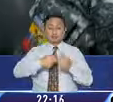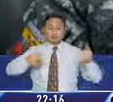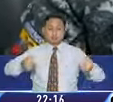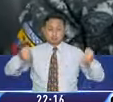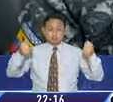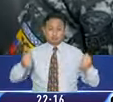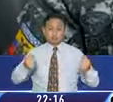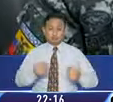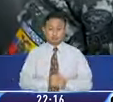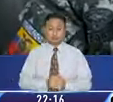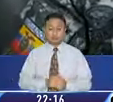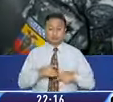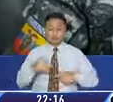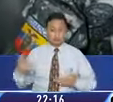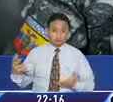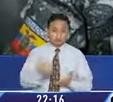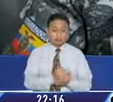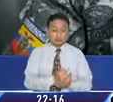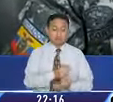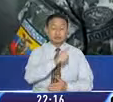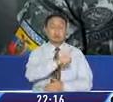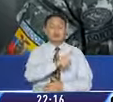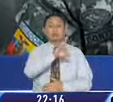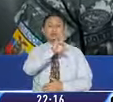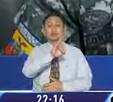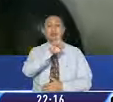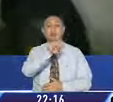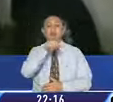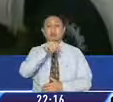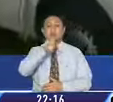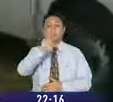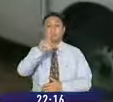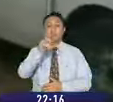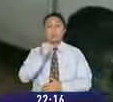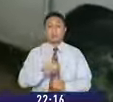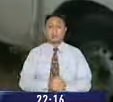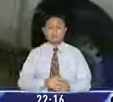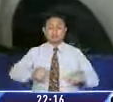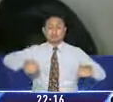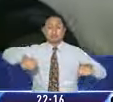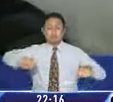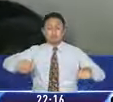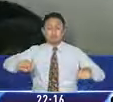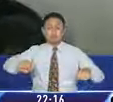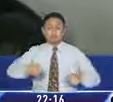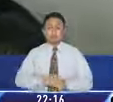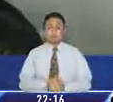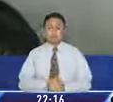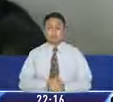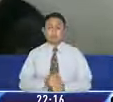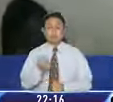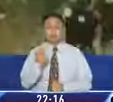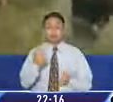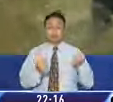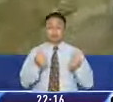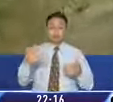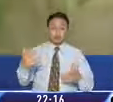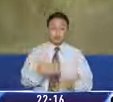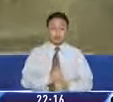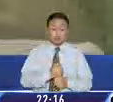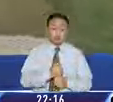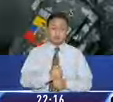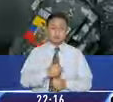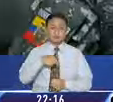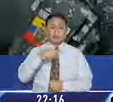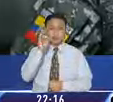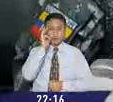se han incautado 171 municiones. Decomisaron motocicletas, retenido 11 vehículos, además de